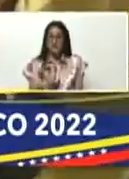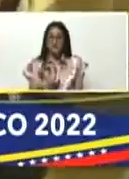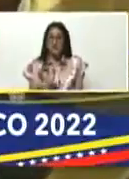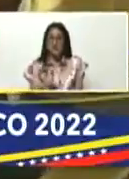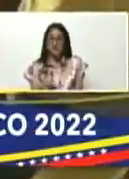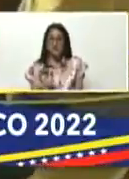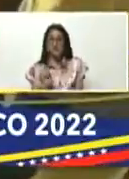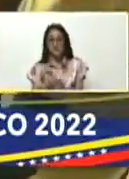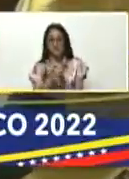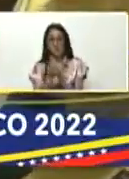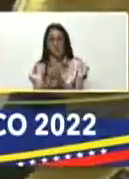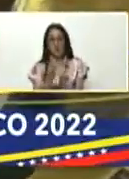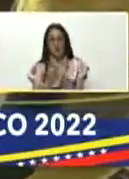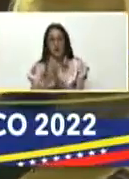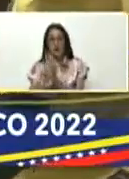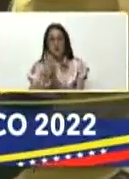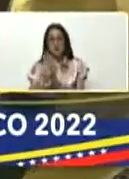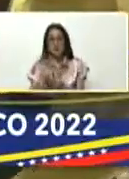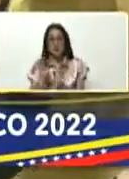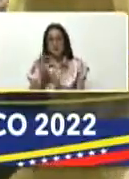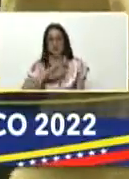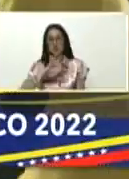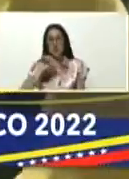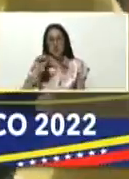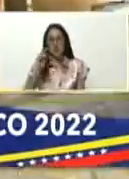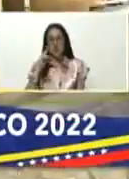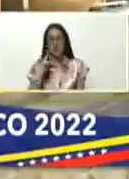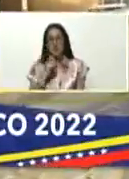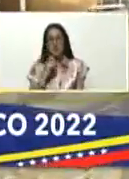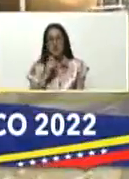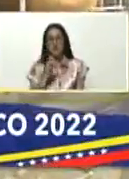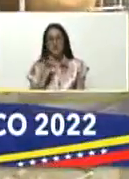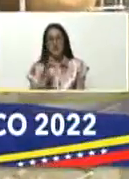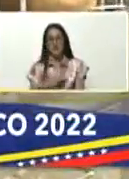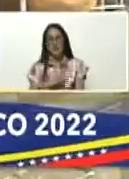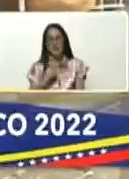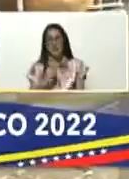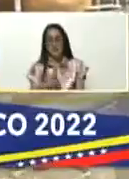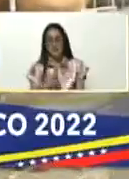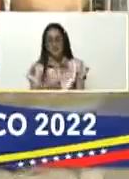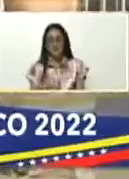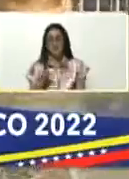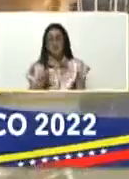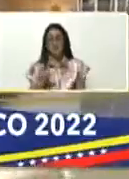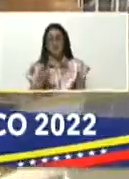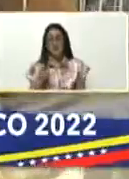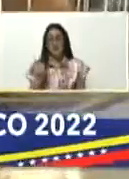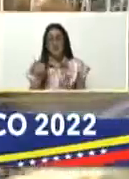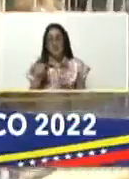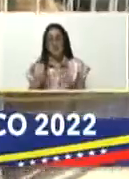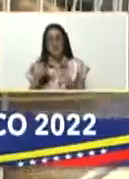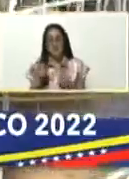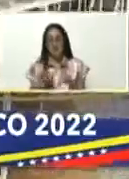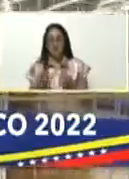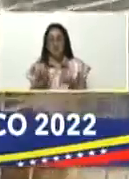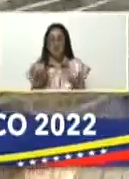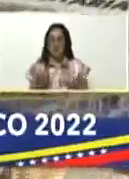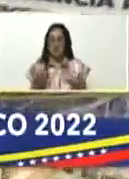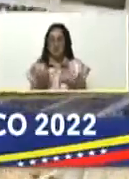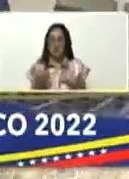de transición, de avance hacia el socialismo bolivariano, tal como usted lo ha dicho. Así que el área productiva, la economía real,